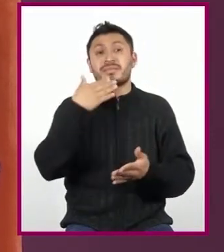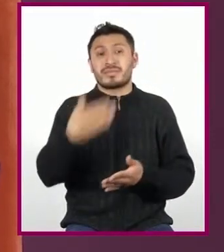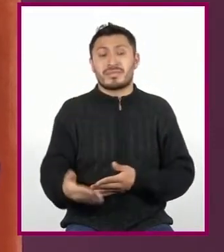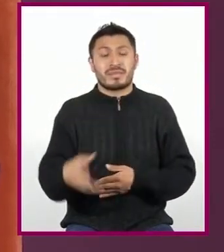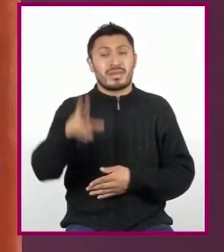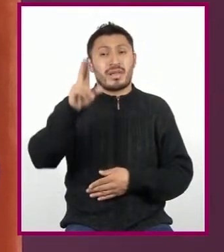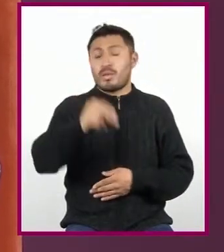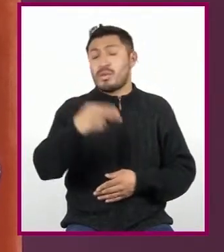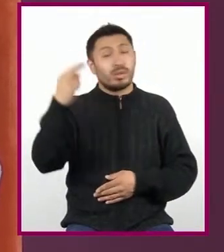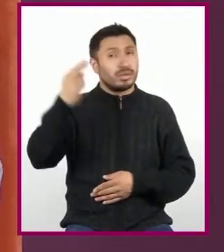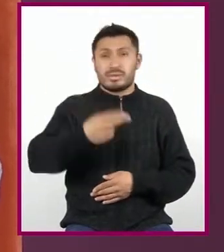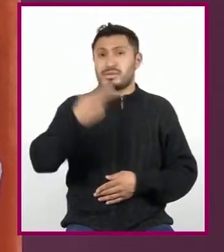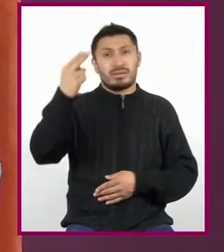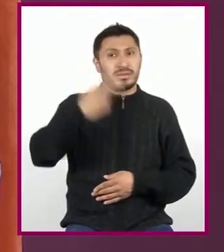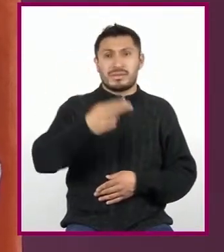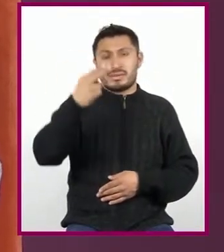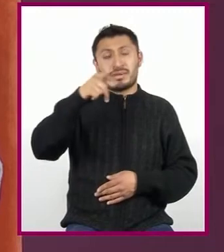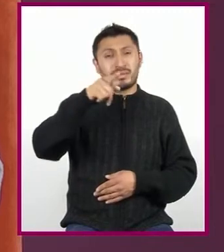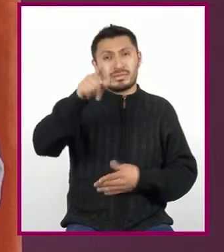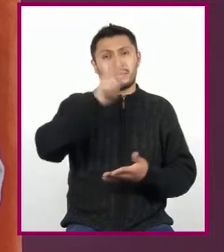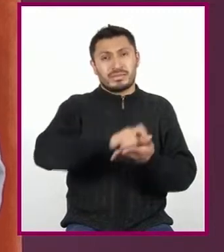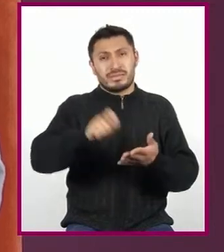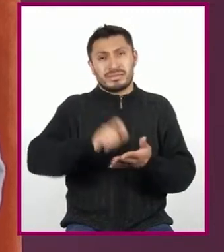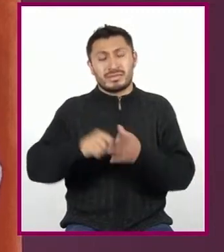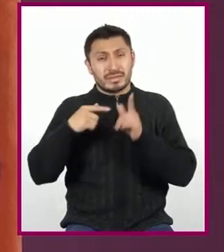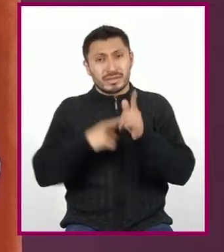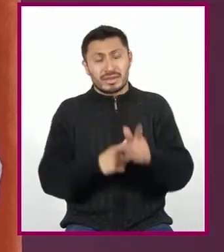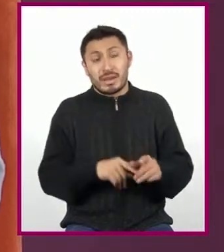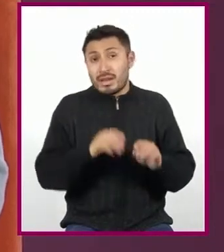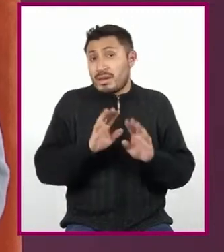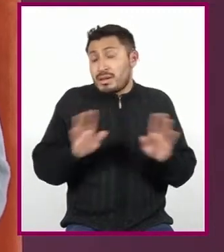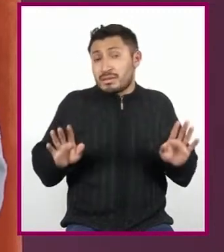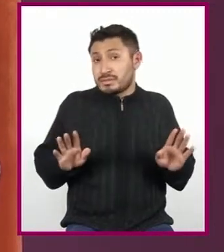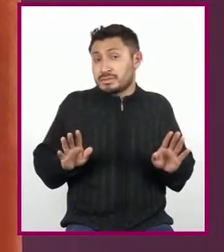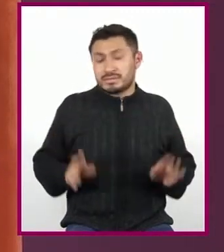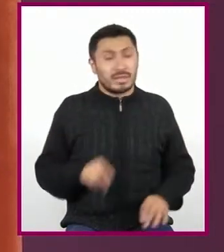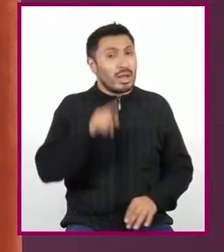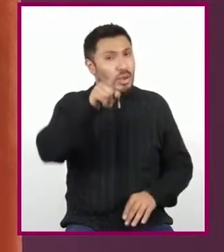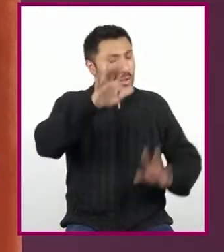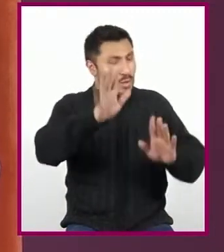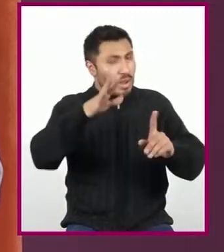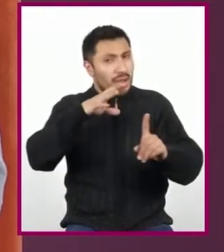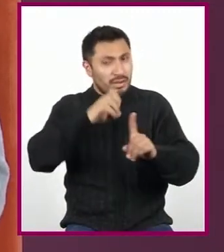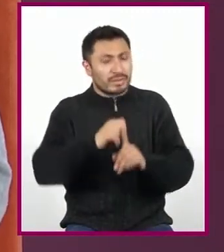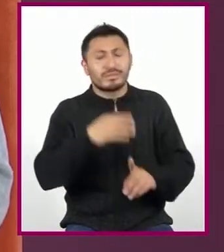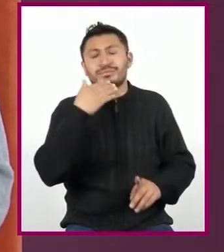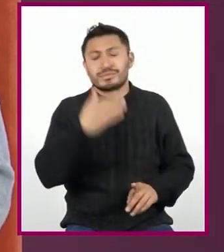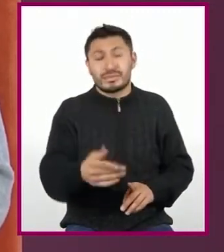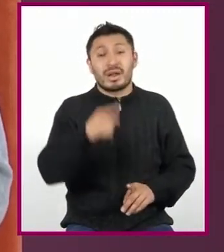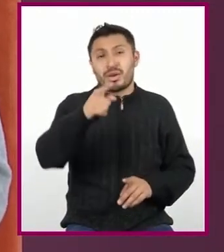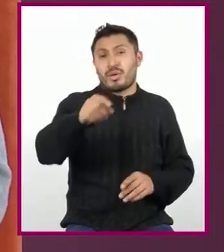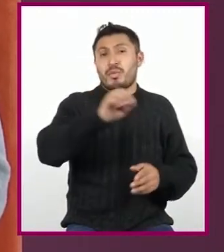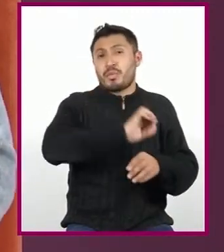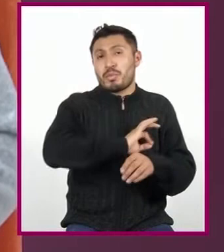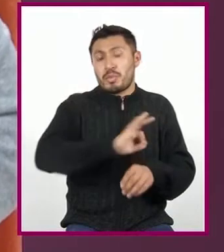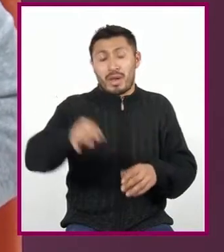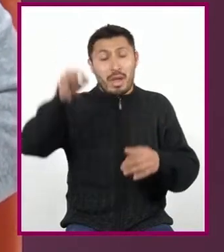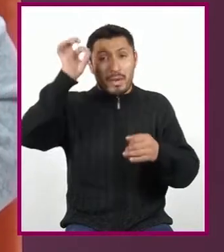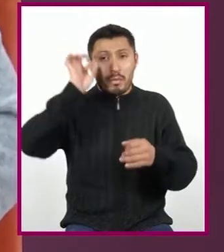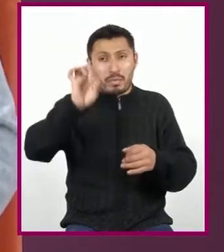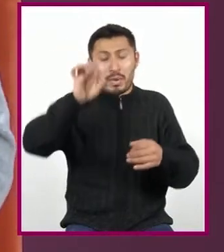mismos? La extensión de los prólogos es variable. No hay un límite. aunque